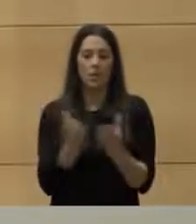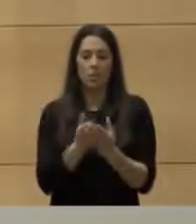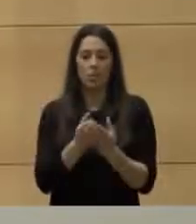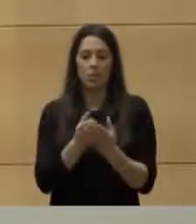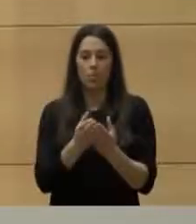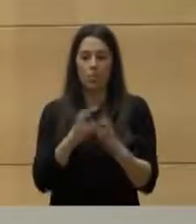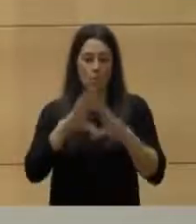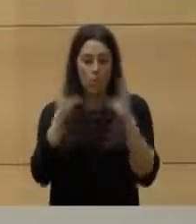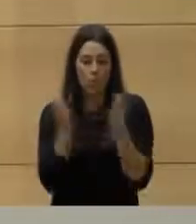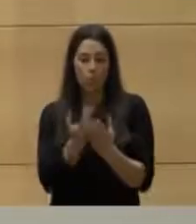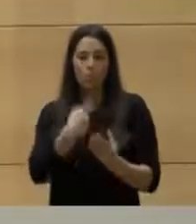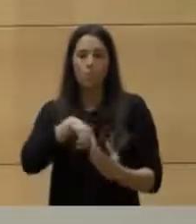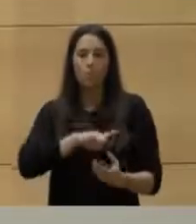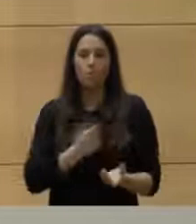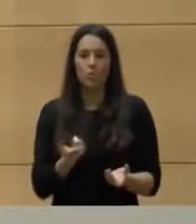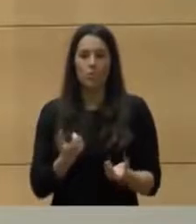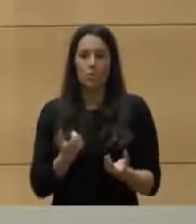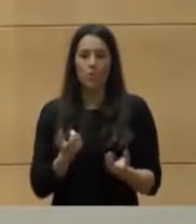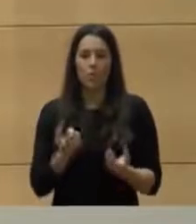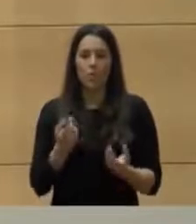las manos porque se nos muere.